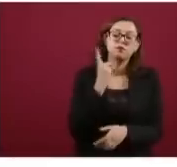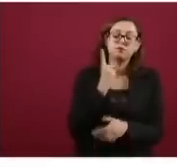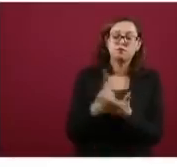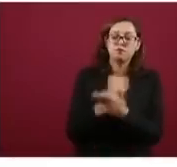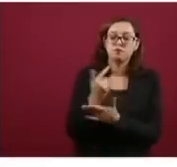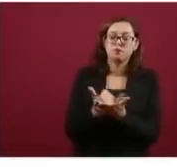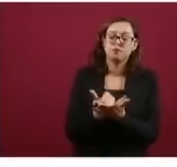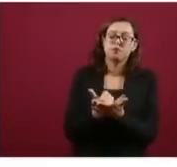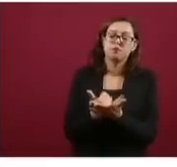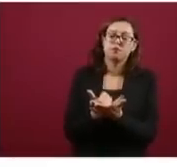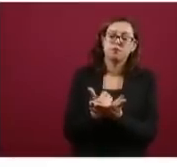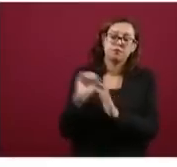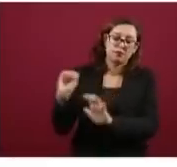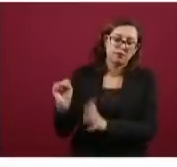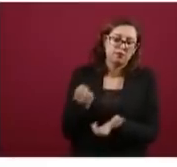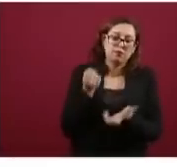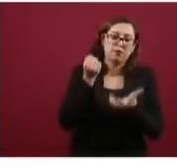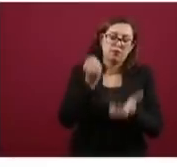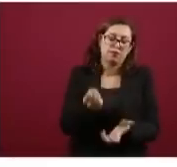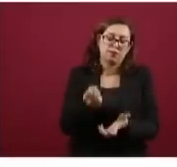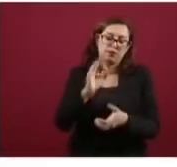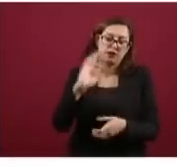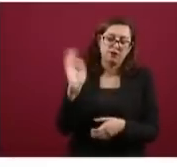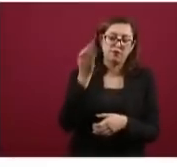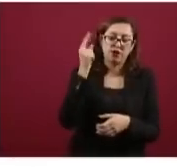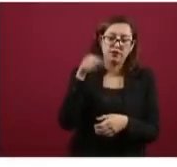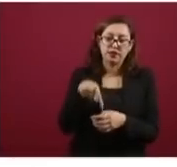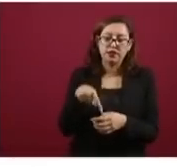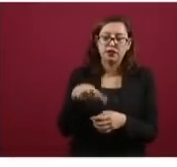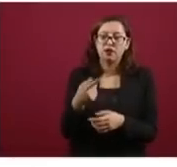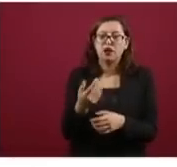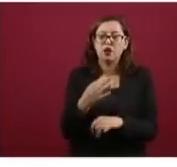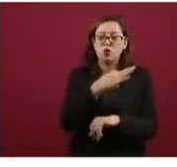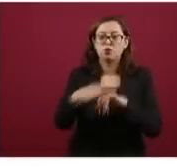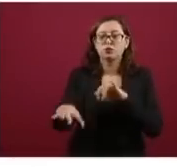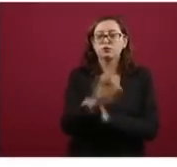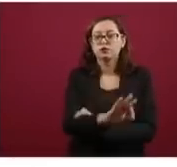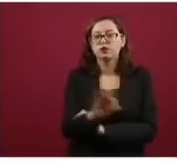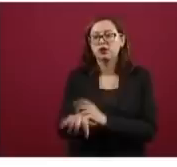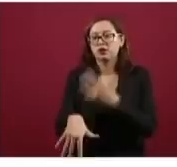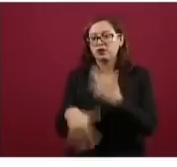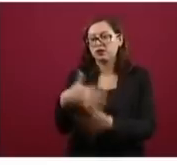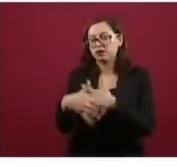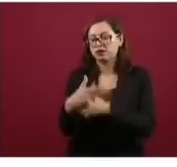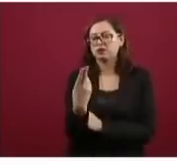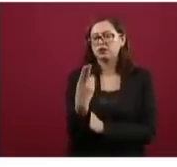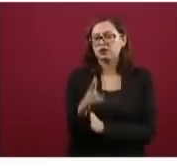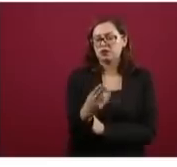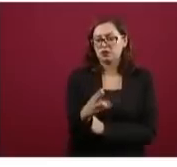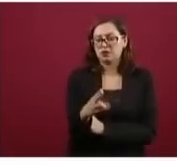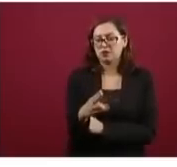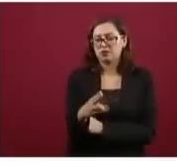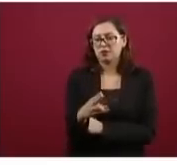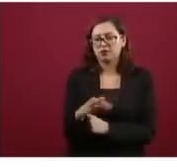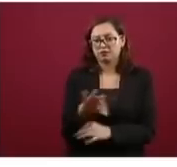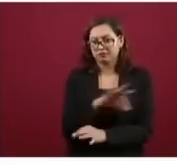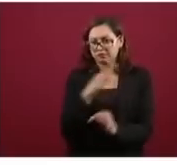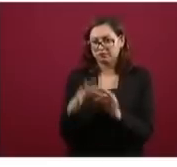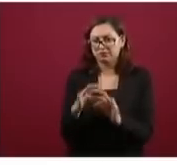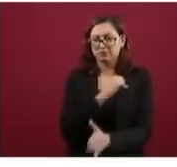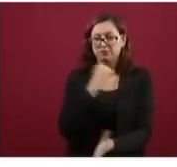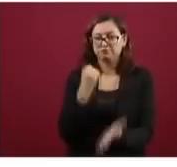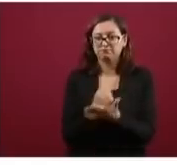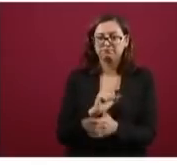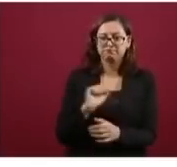el presupuesto de egresos de la federación ya tienen como fecha última el 15 de noviembre para aprobar